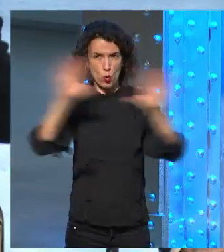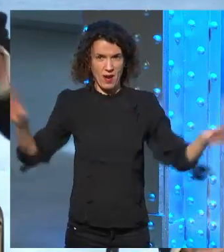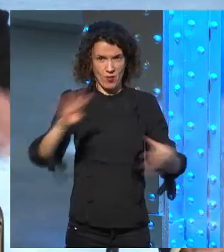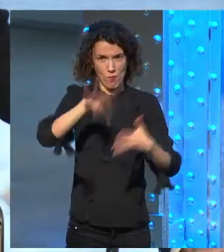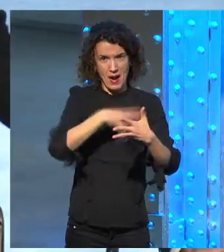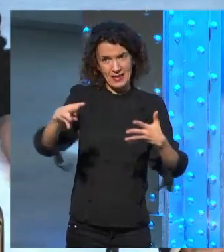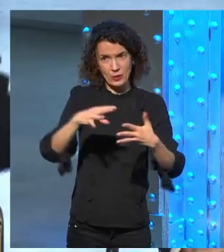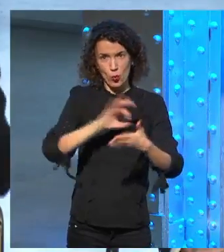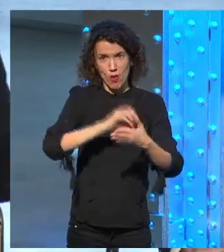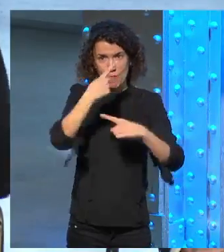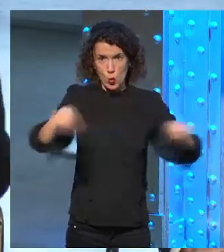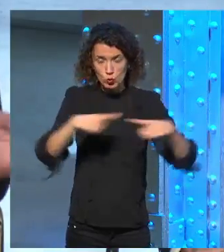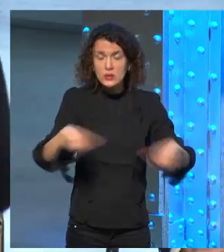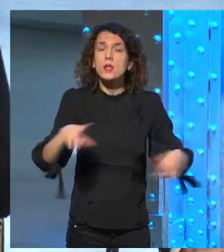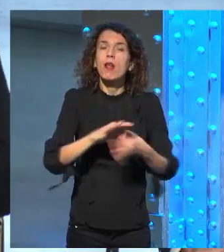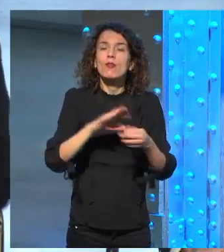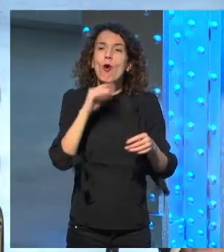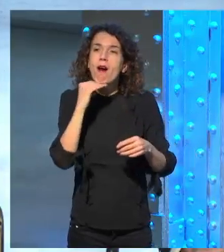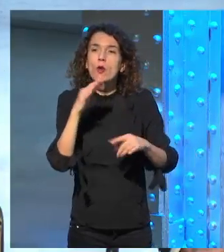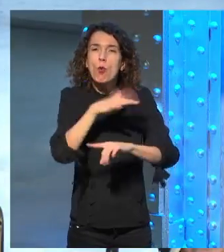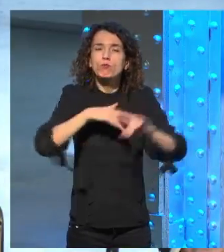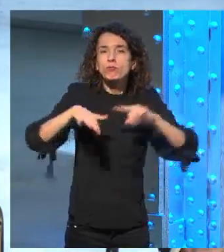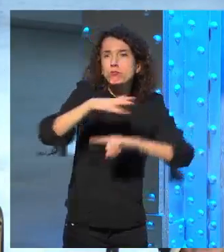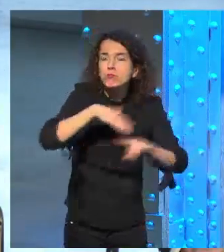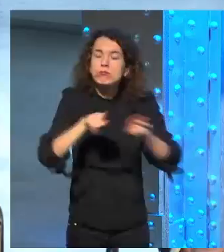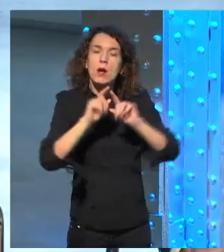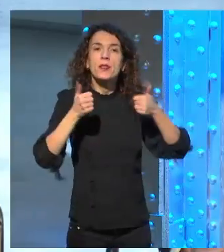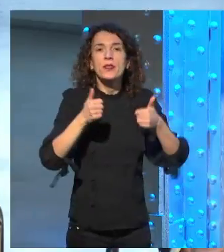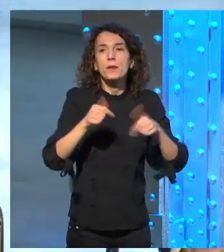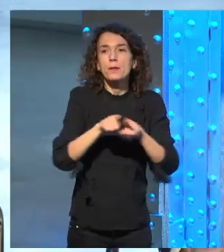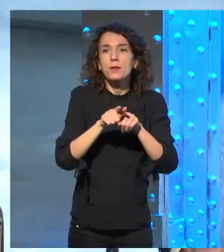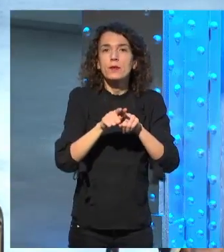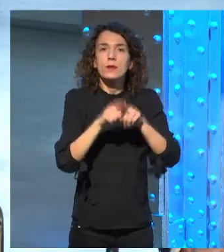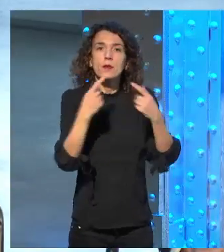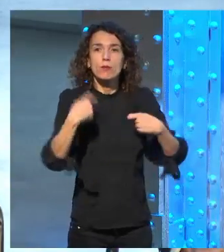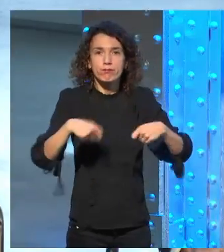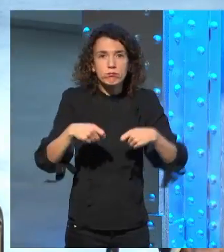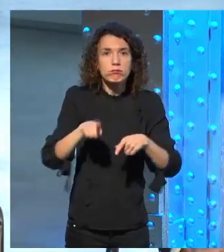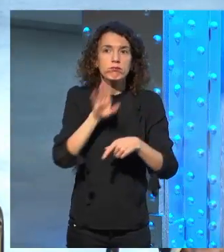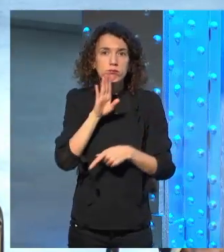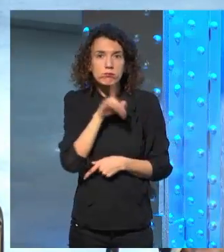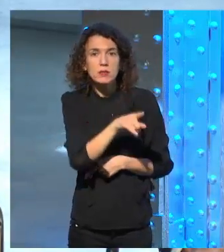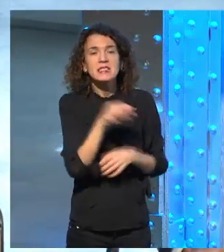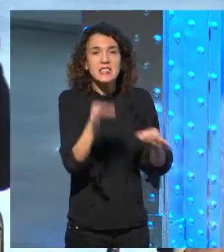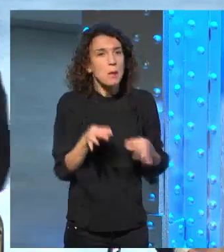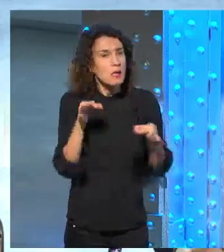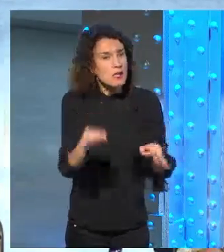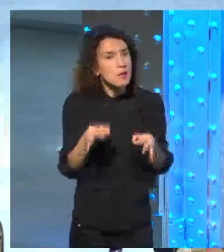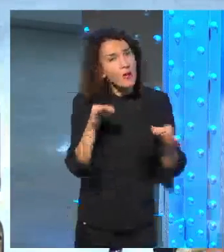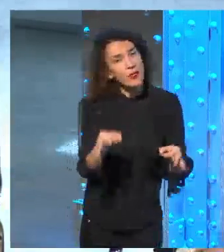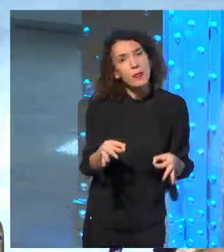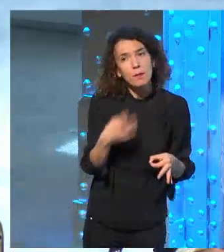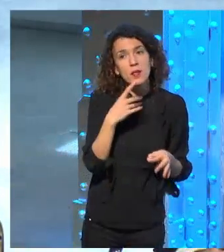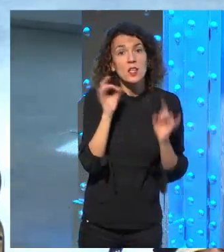Javier también alrededor de esto va flotando, siguiendo evidentemente el discurso, que es la cualidad del rubato, es esta, ¿no? Él siempre,